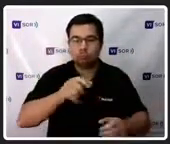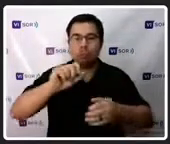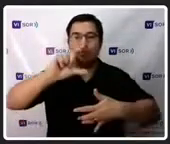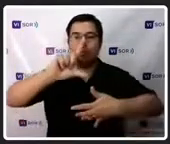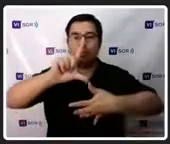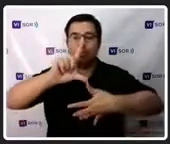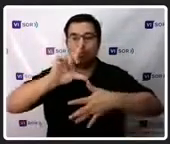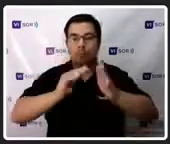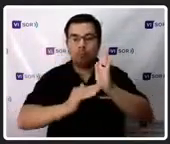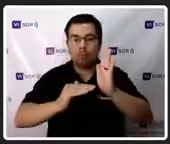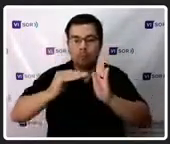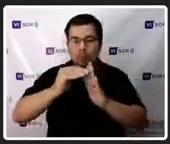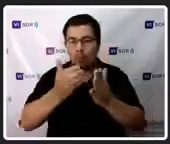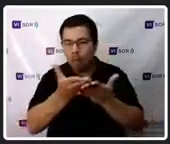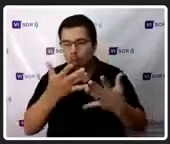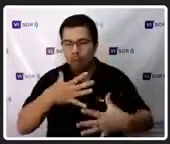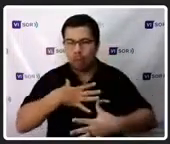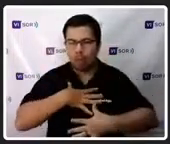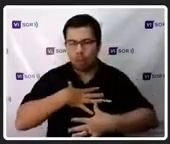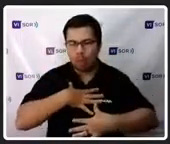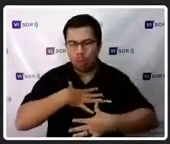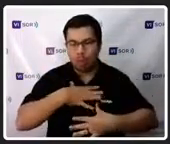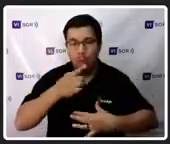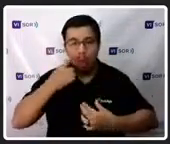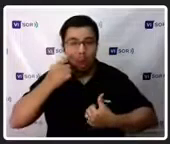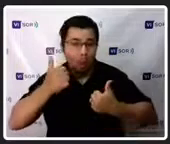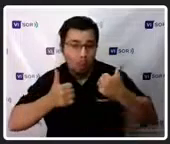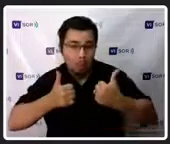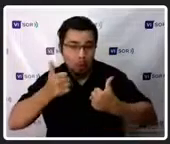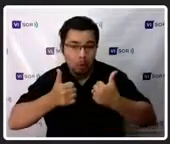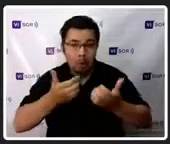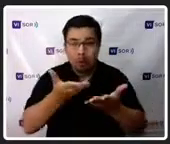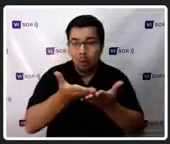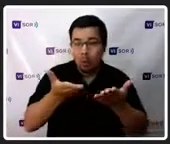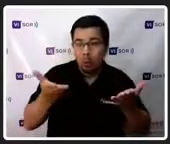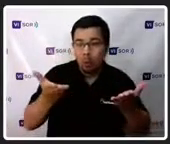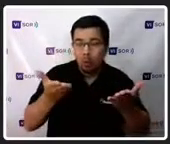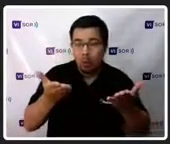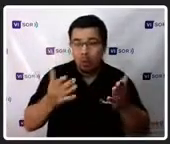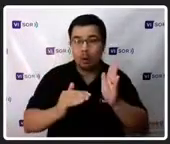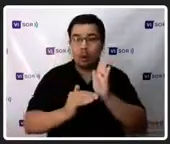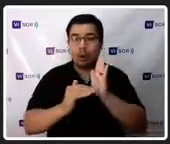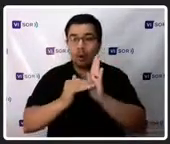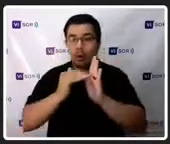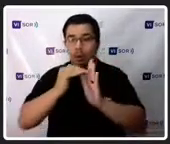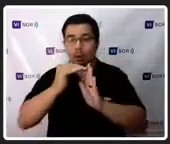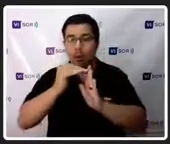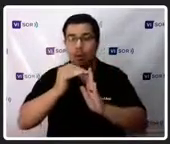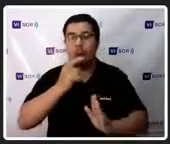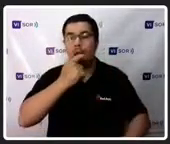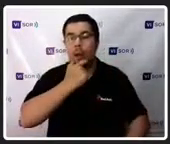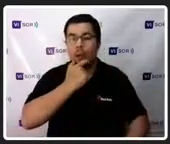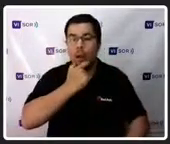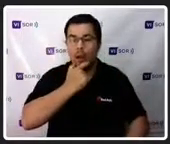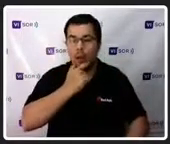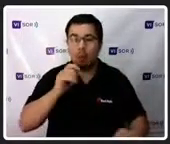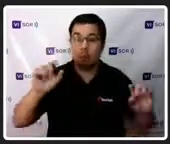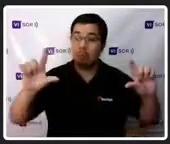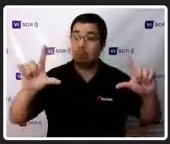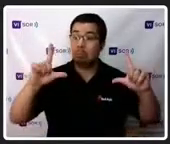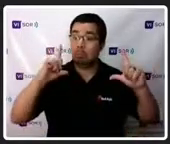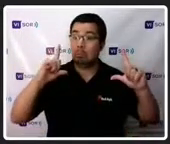miedo a probar y testear su nivel de inglés. Ya, nos hemos sorprendido mucho en los últimos años respecto a que hoy